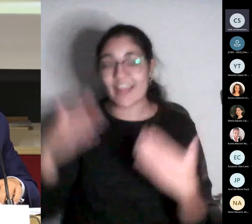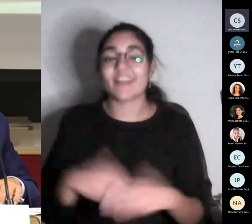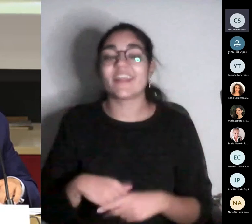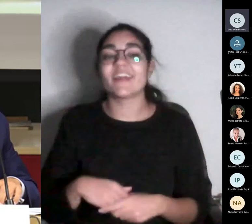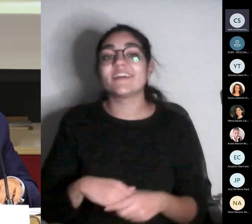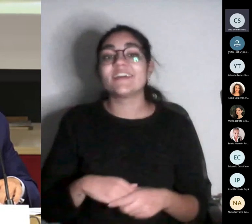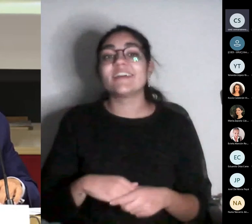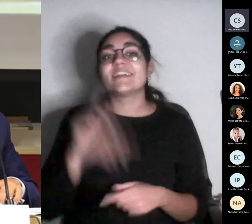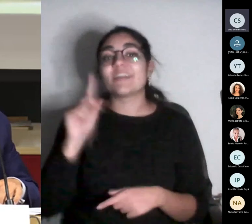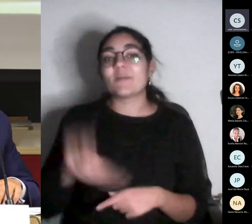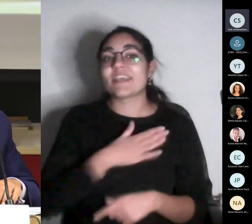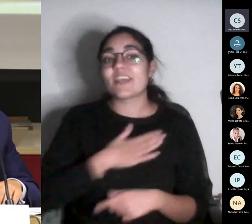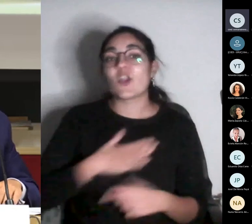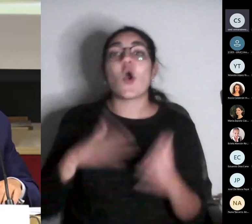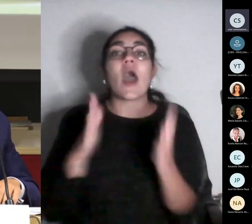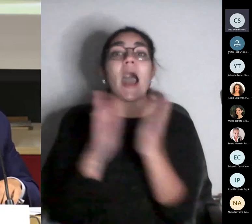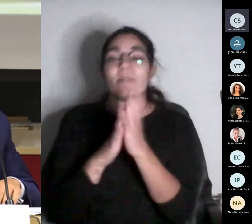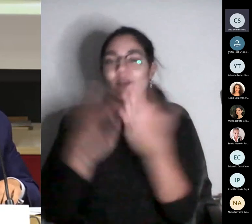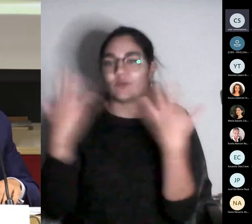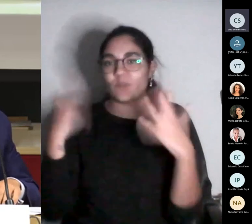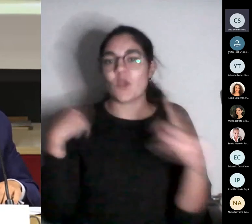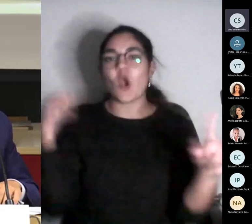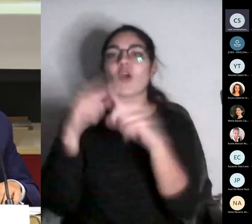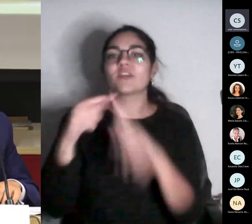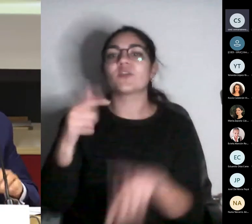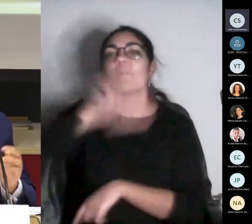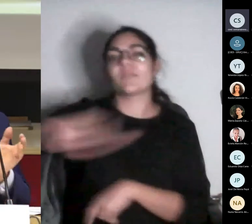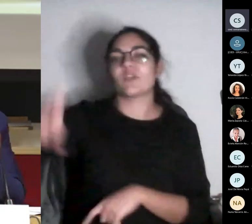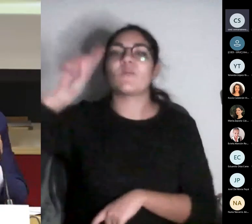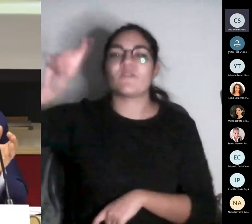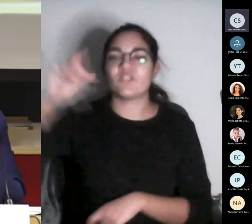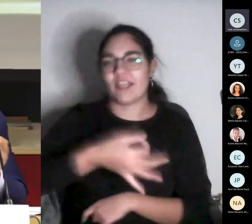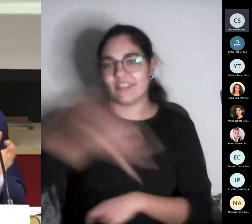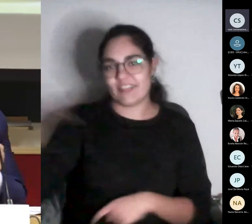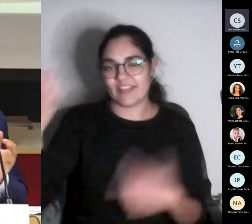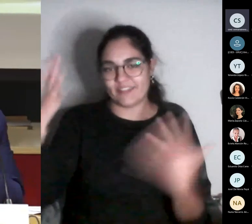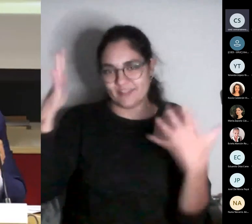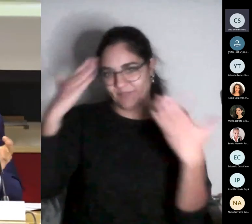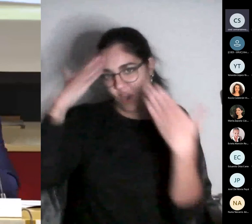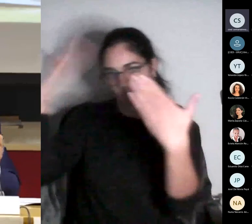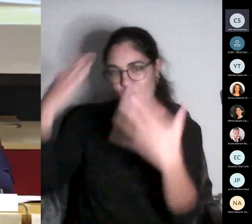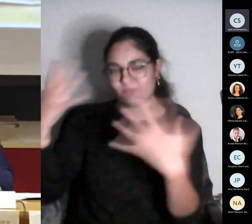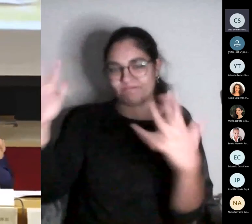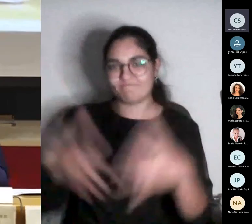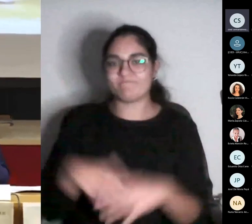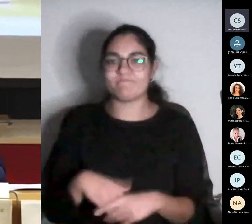un aplauso para los profesores excelentes. Muchas gracias.